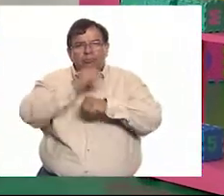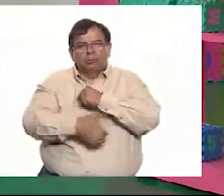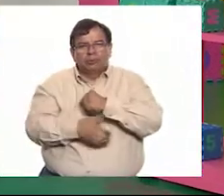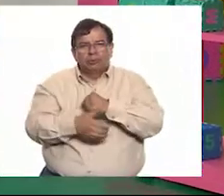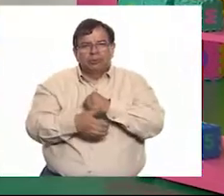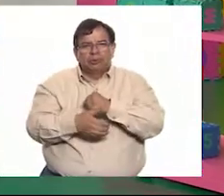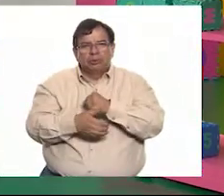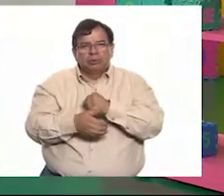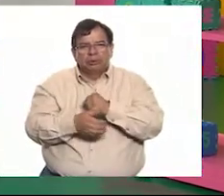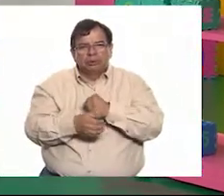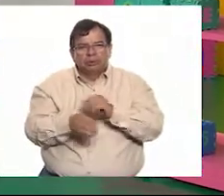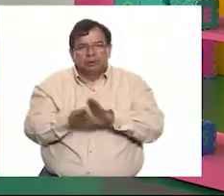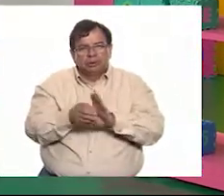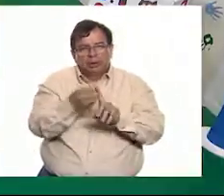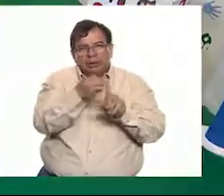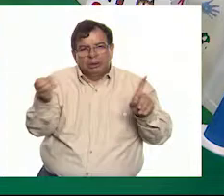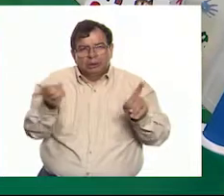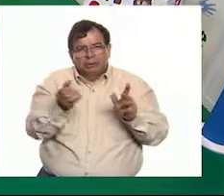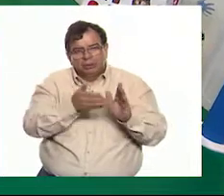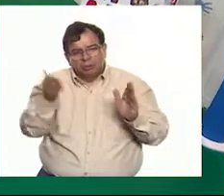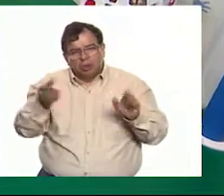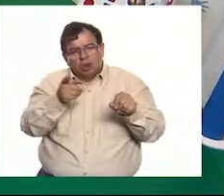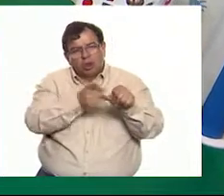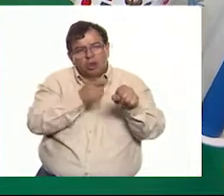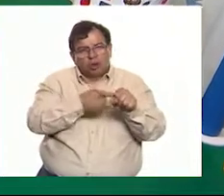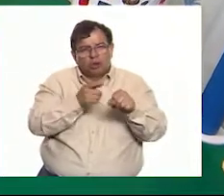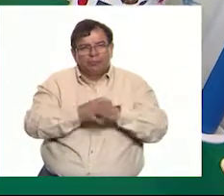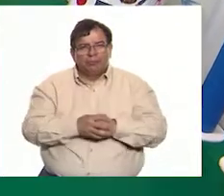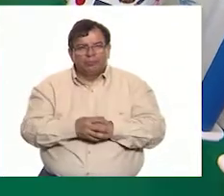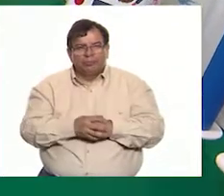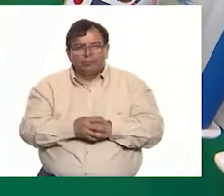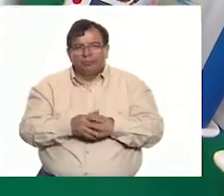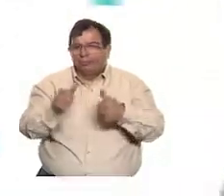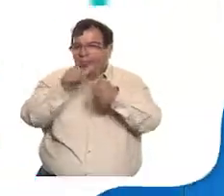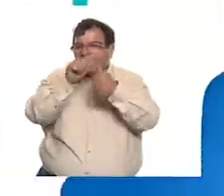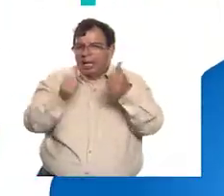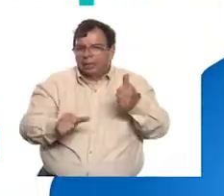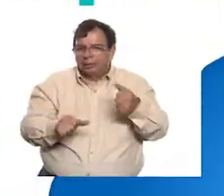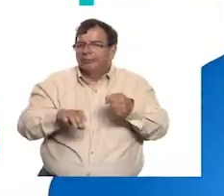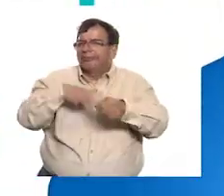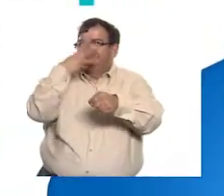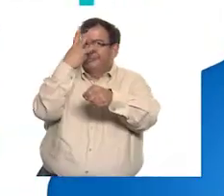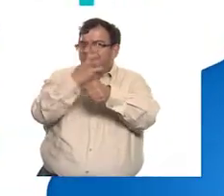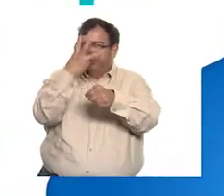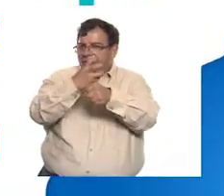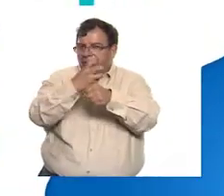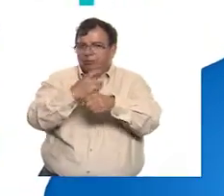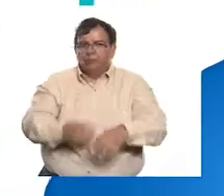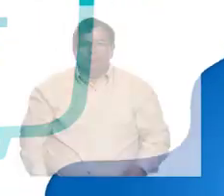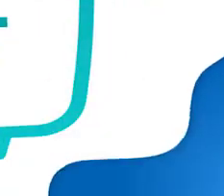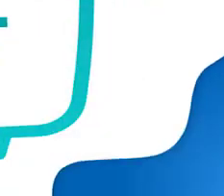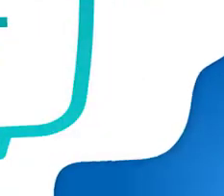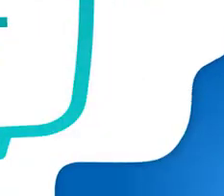con Creando secuencias y patrones coloridos. Artes de tercer grado.